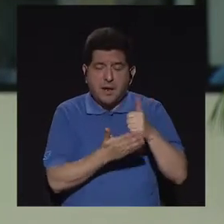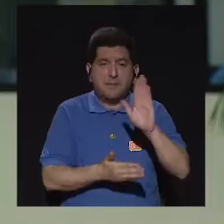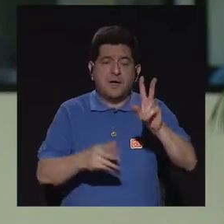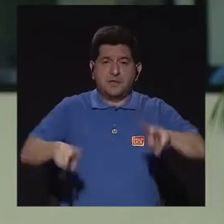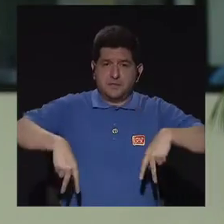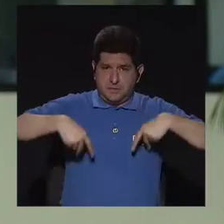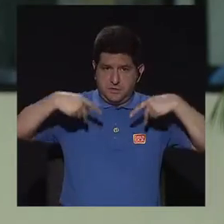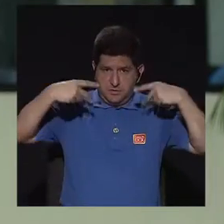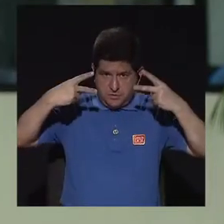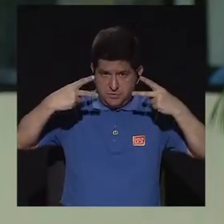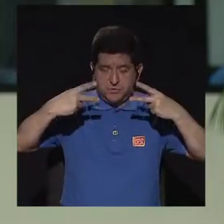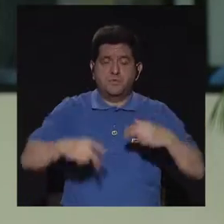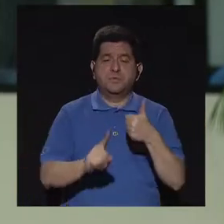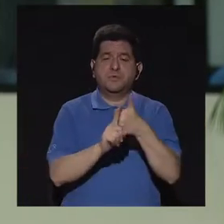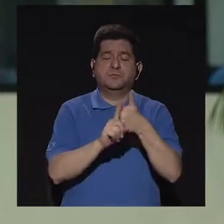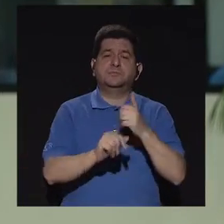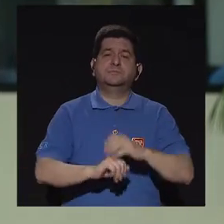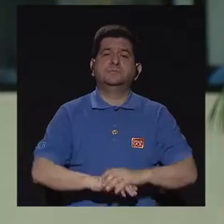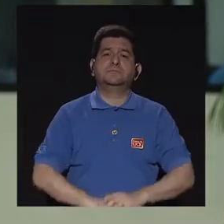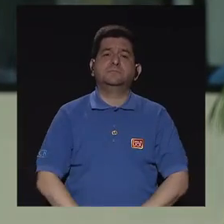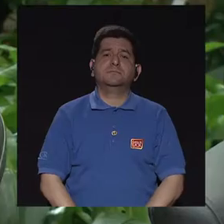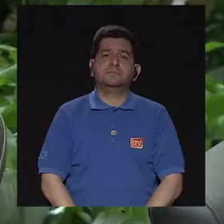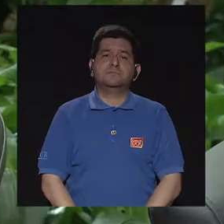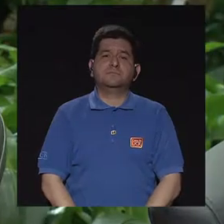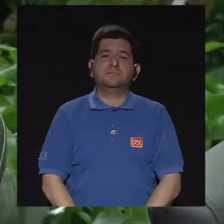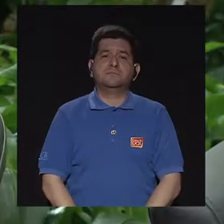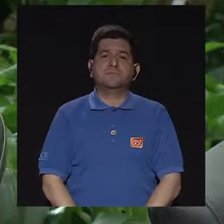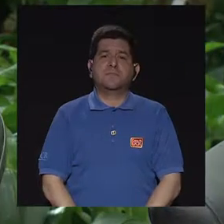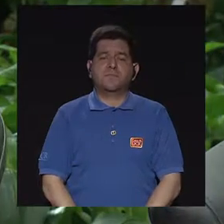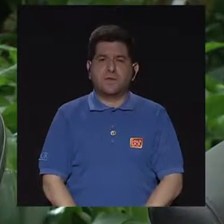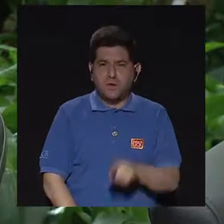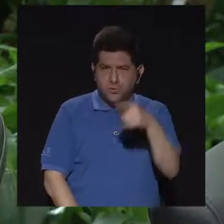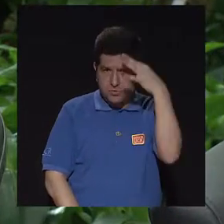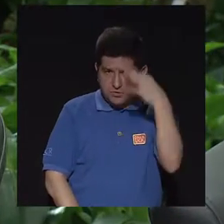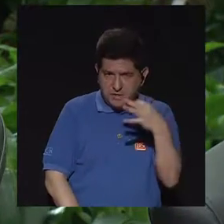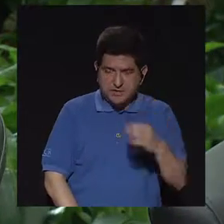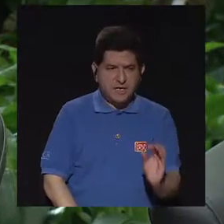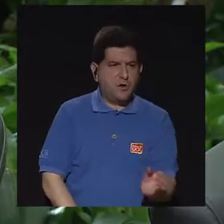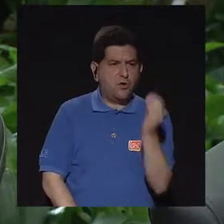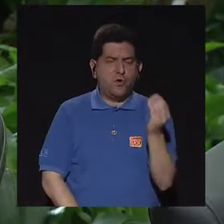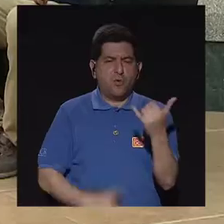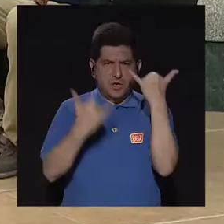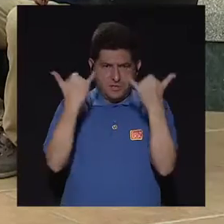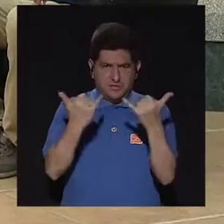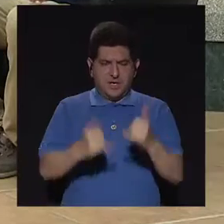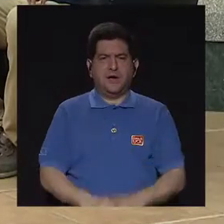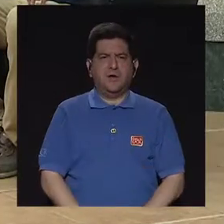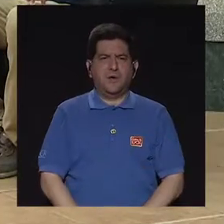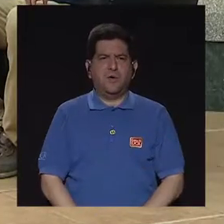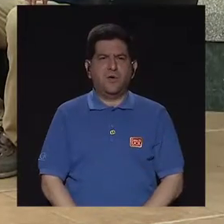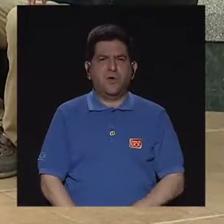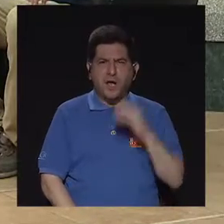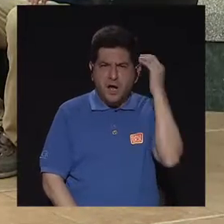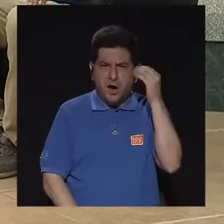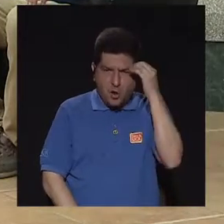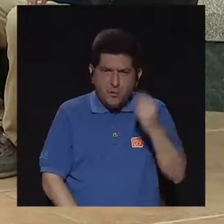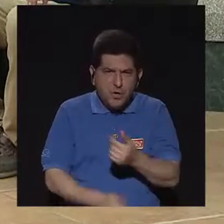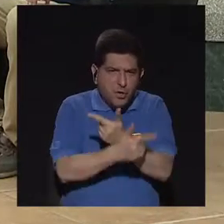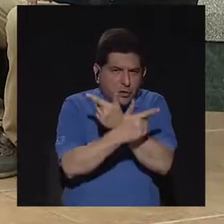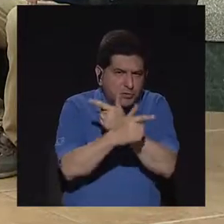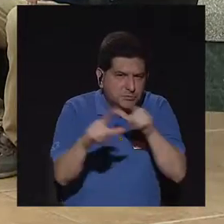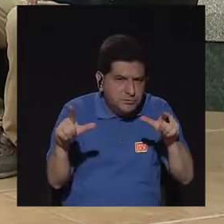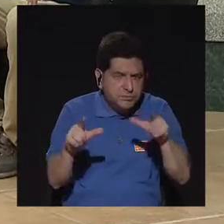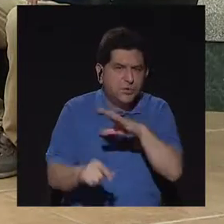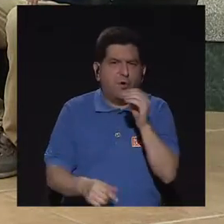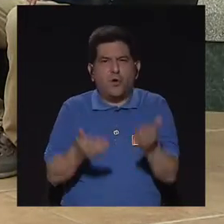de su vida, por ponerle de alguna manera. ¿Creen que los jóvenes se atreven más ahora a opinar? ¿O todavía está